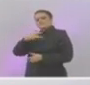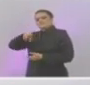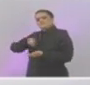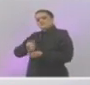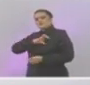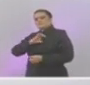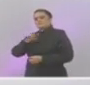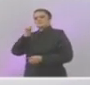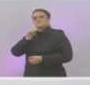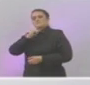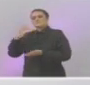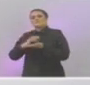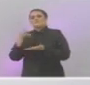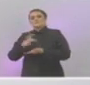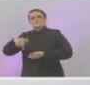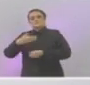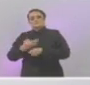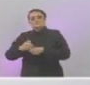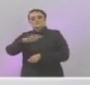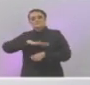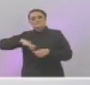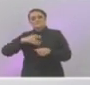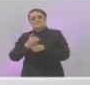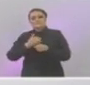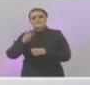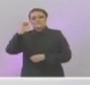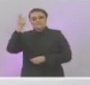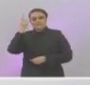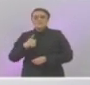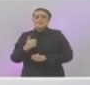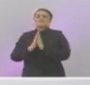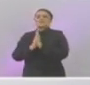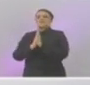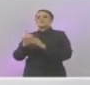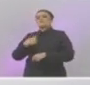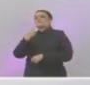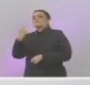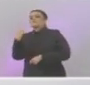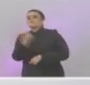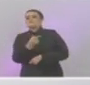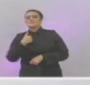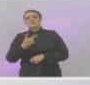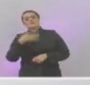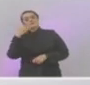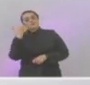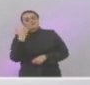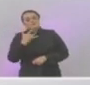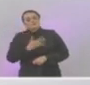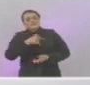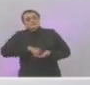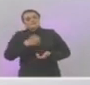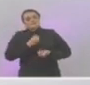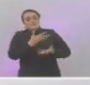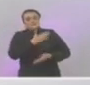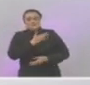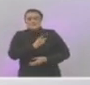el apoyo que está brindando a San Luis Potosí. Por favor, sea usted tan amable de expresarle al